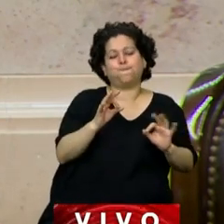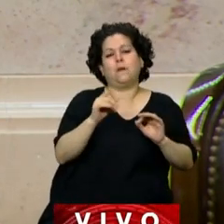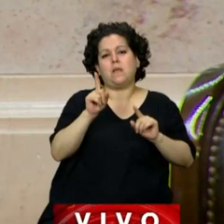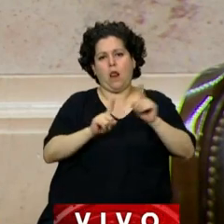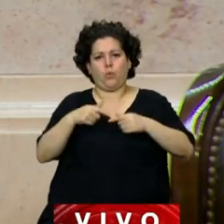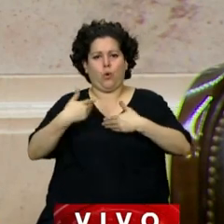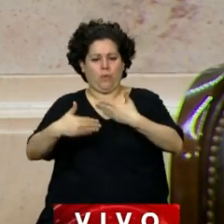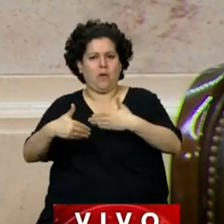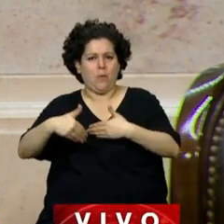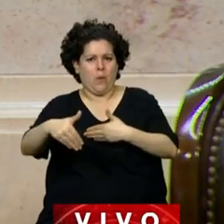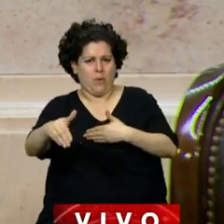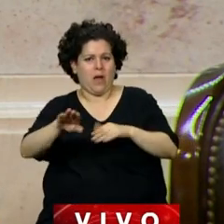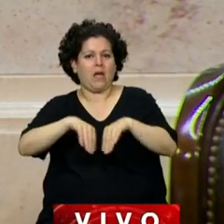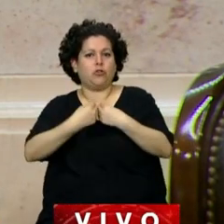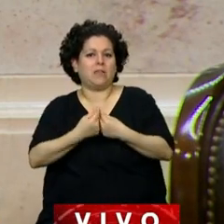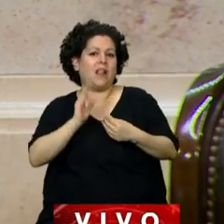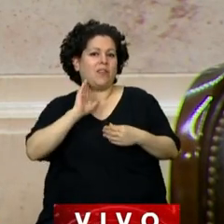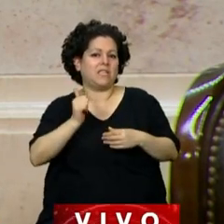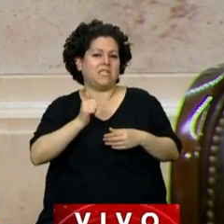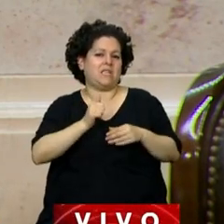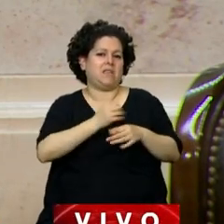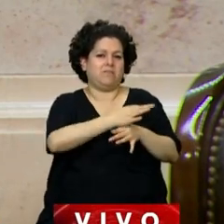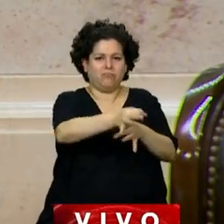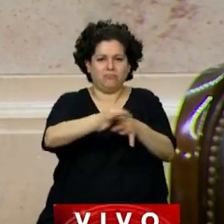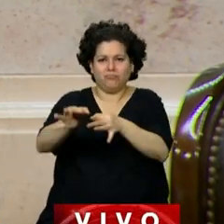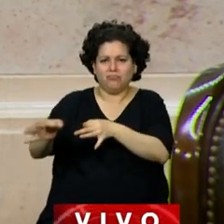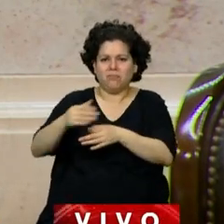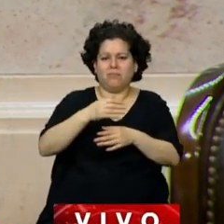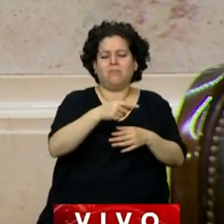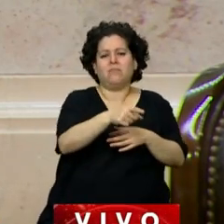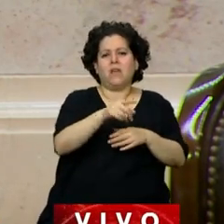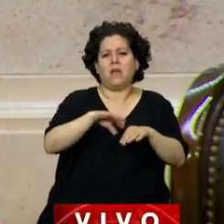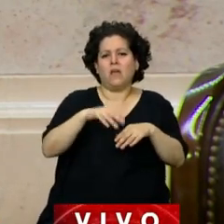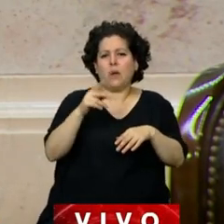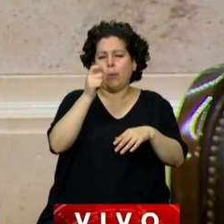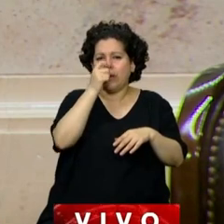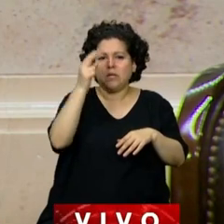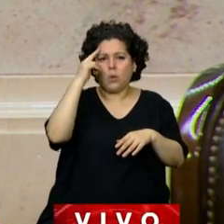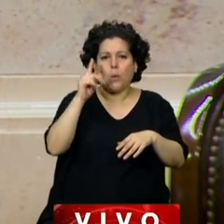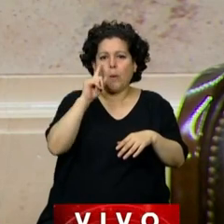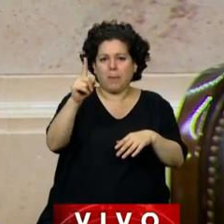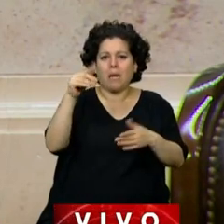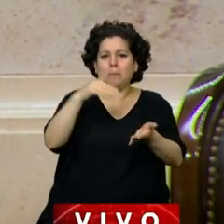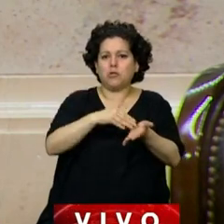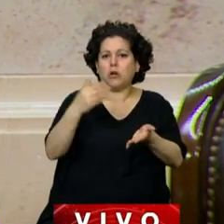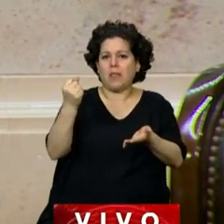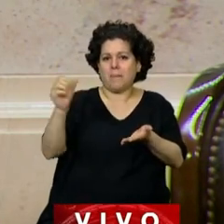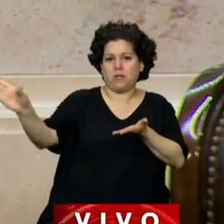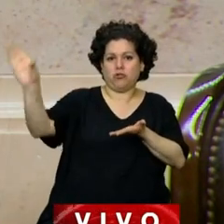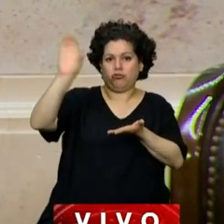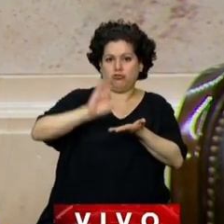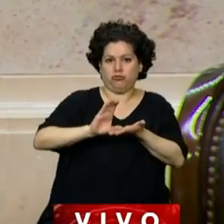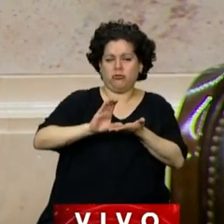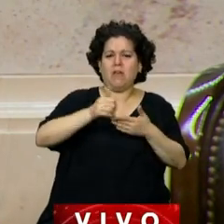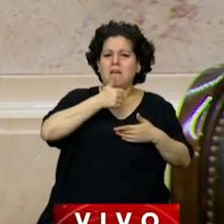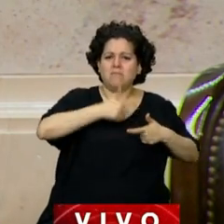16 departamentos de la provincia, con una inversión de 29.000 millones de pesos. Redes de